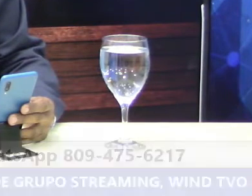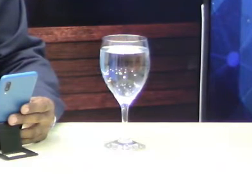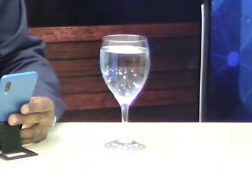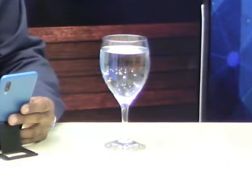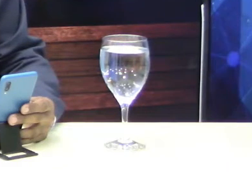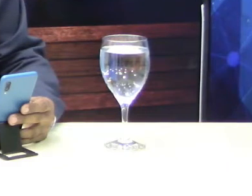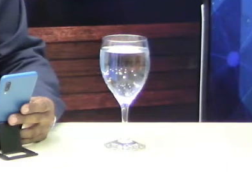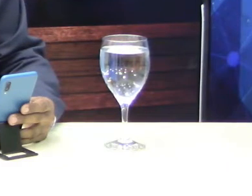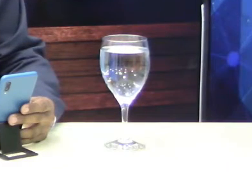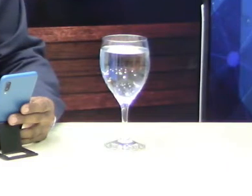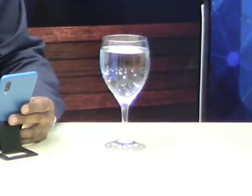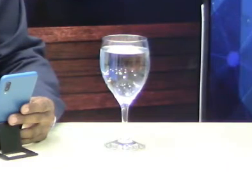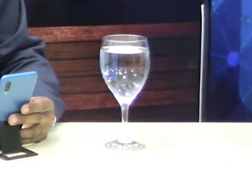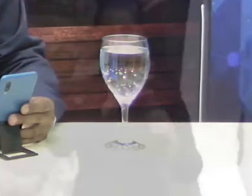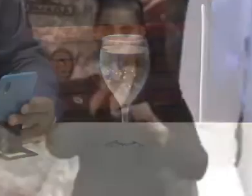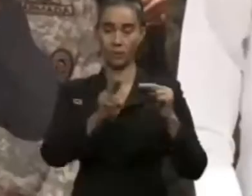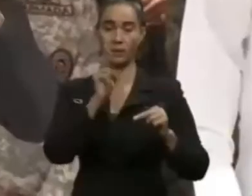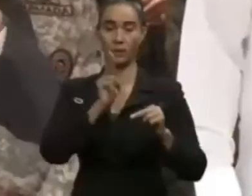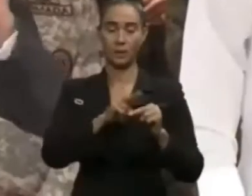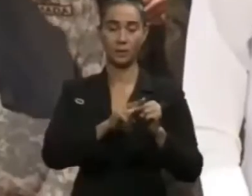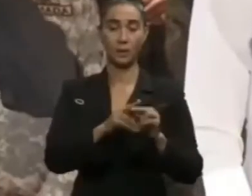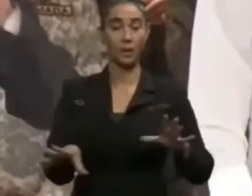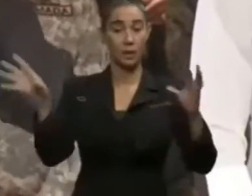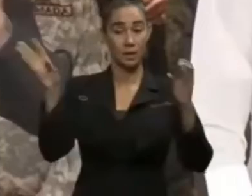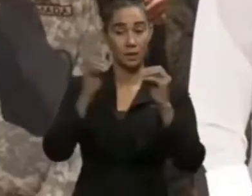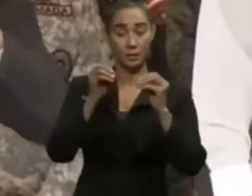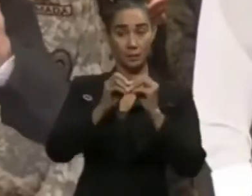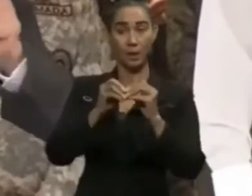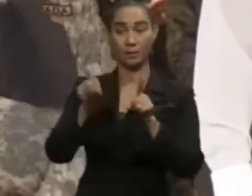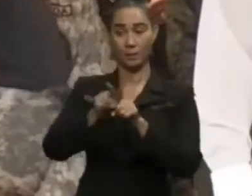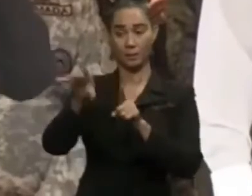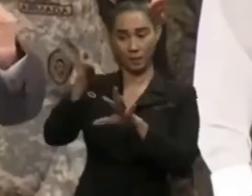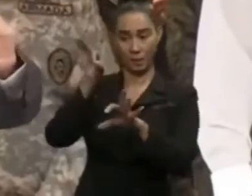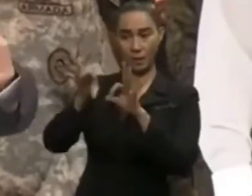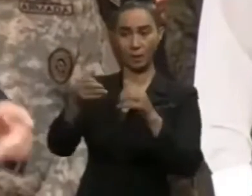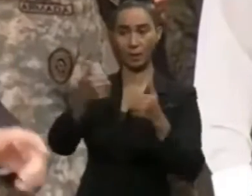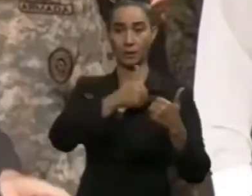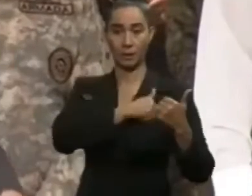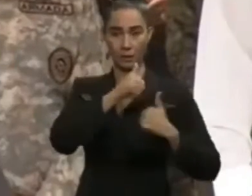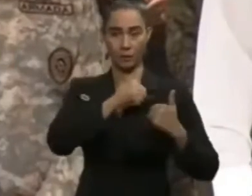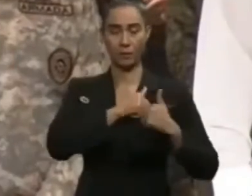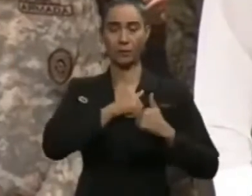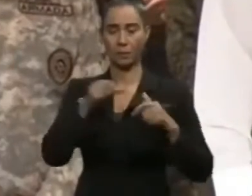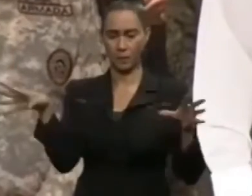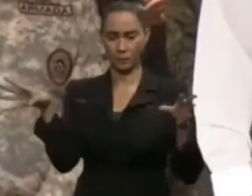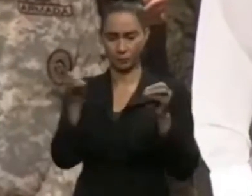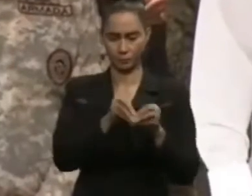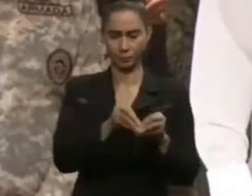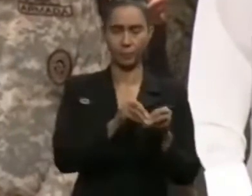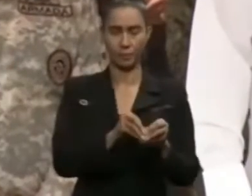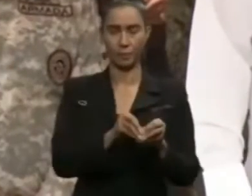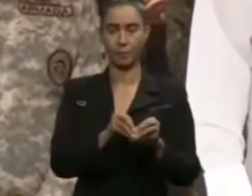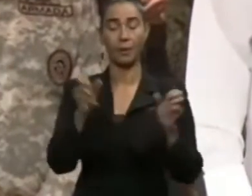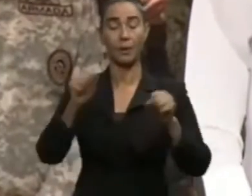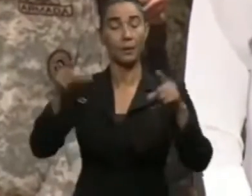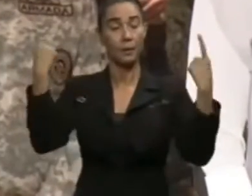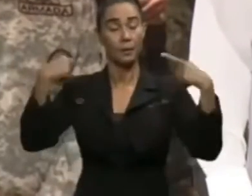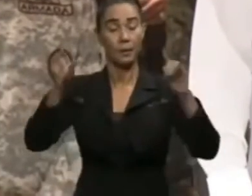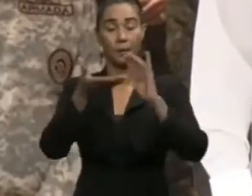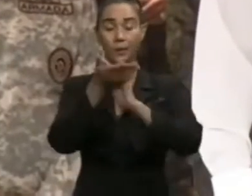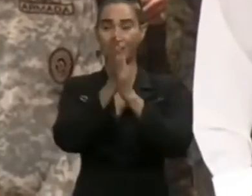la República, Luis Abinader. Es necesario de las Fuerzas Armadas para lograr esa paz y esa tranquilidad.